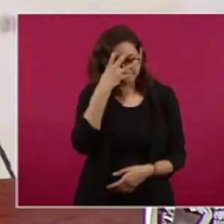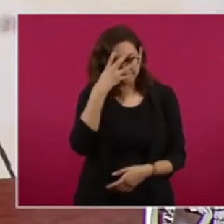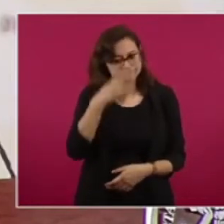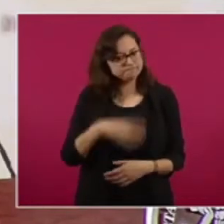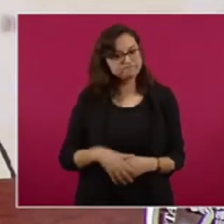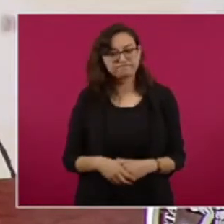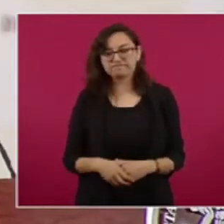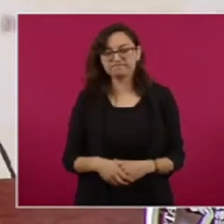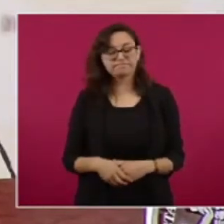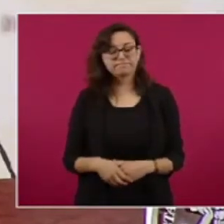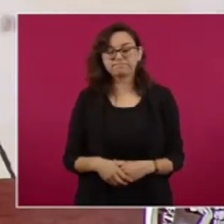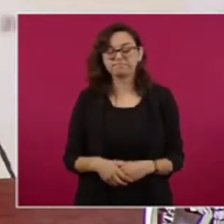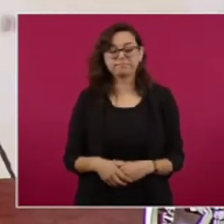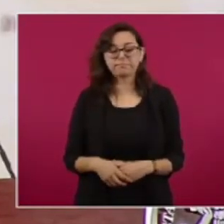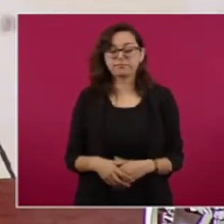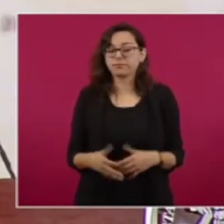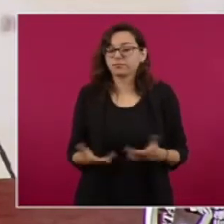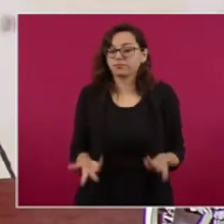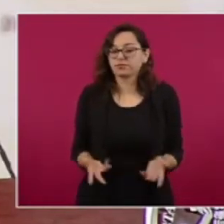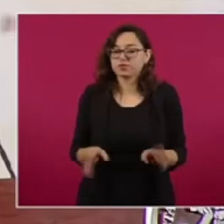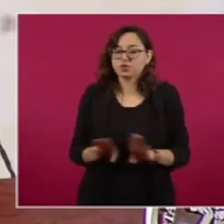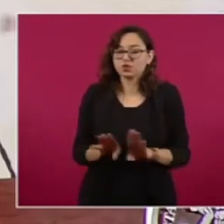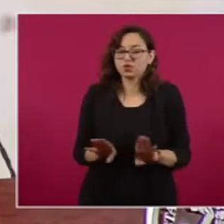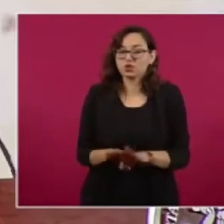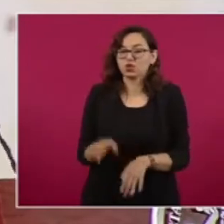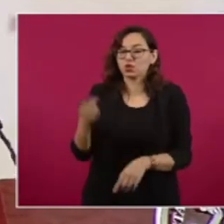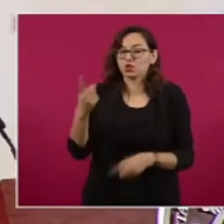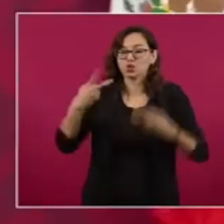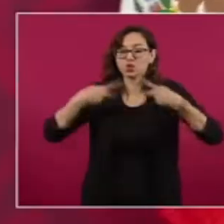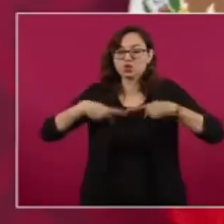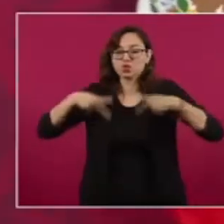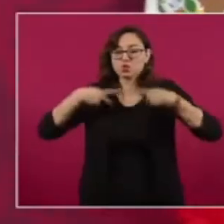de que a una persona que